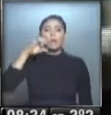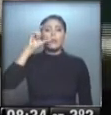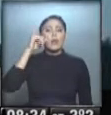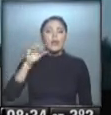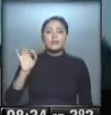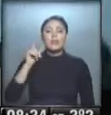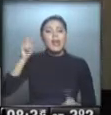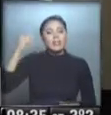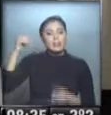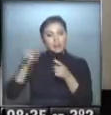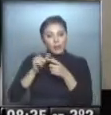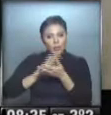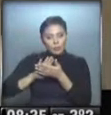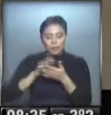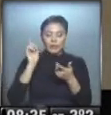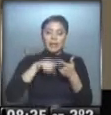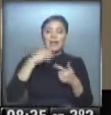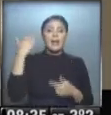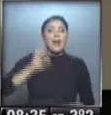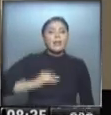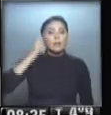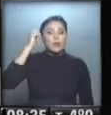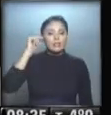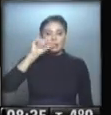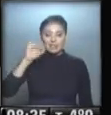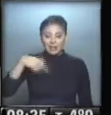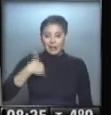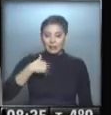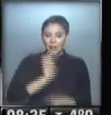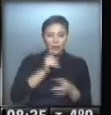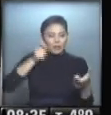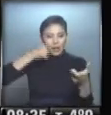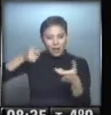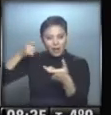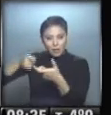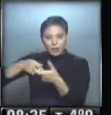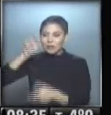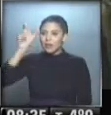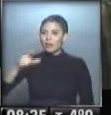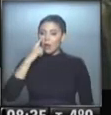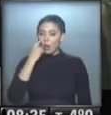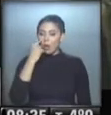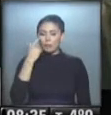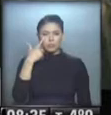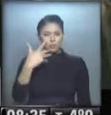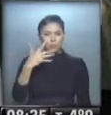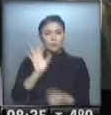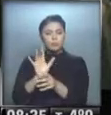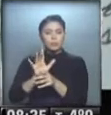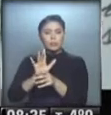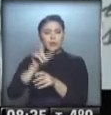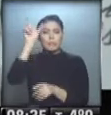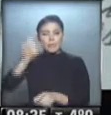o El Niño Pez. Está ambientada en la Argentina de 1960 y tiene que ver con el paso de Josef Mengele, aquel llamado el ángel de la